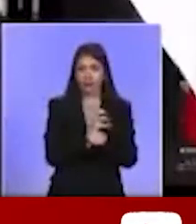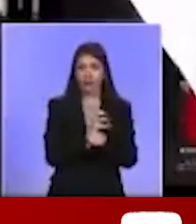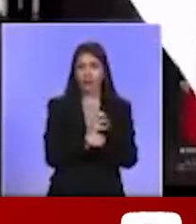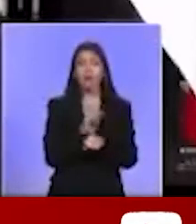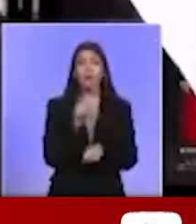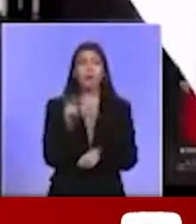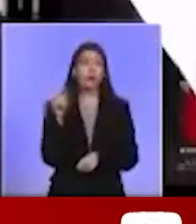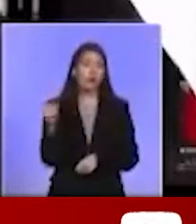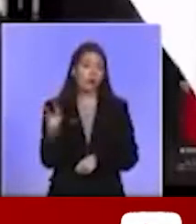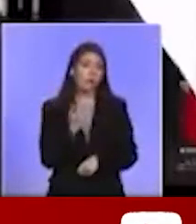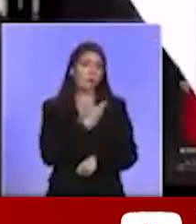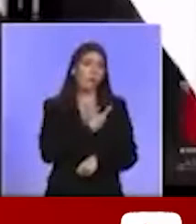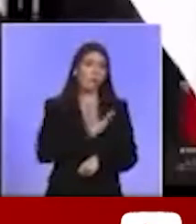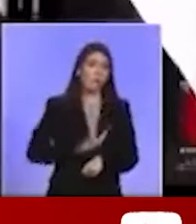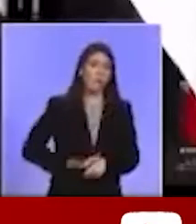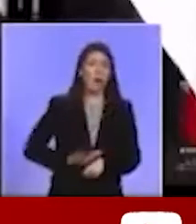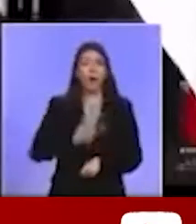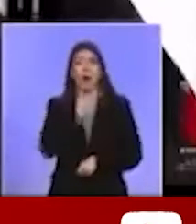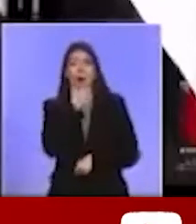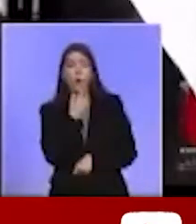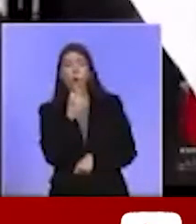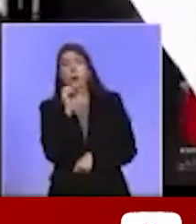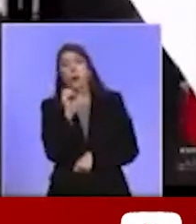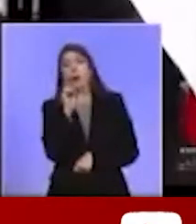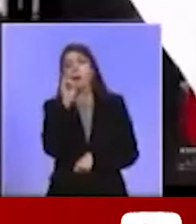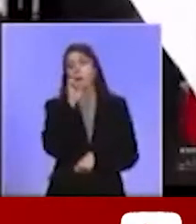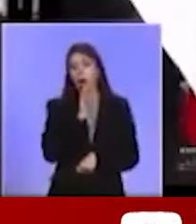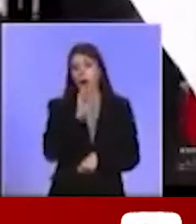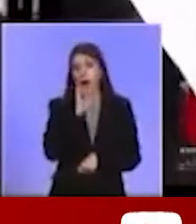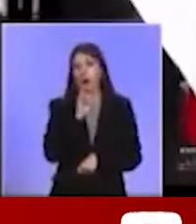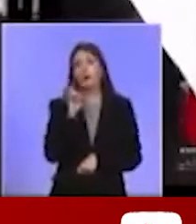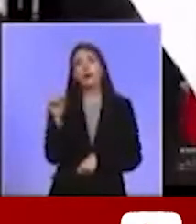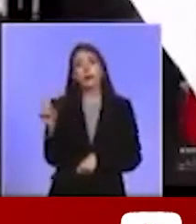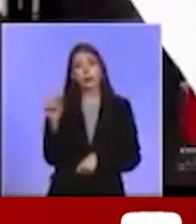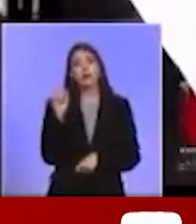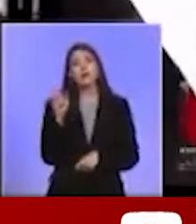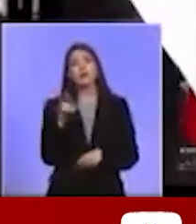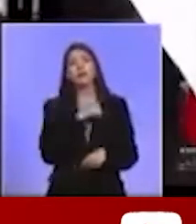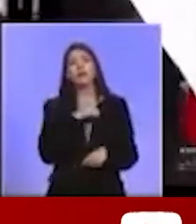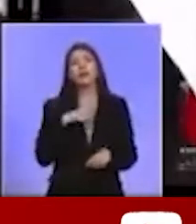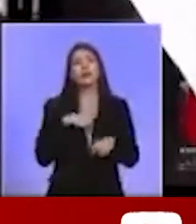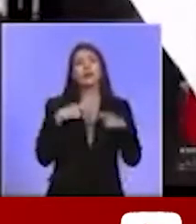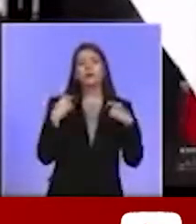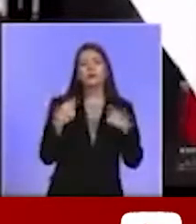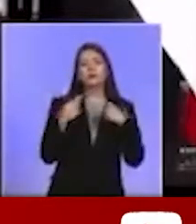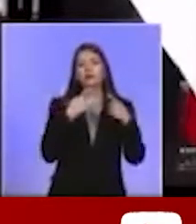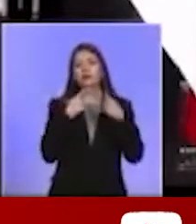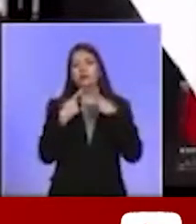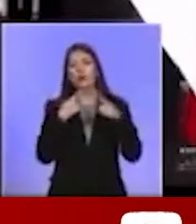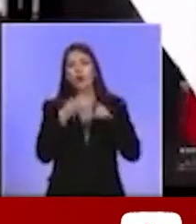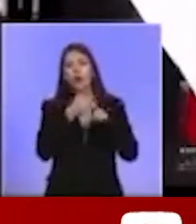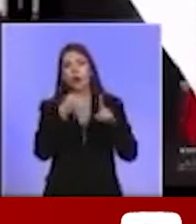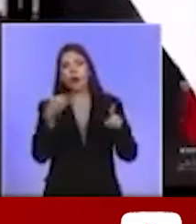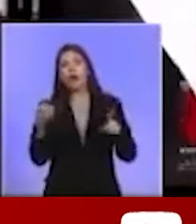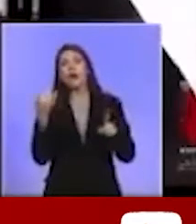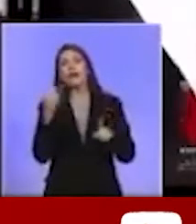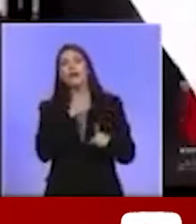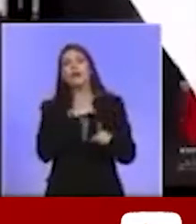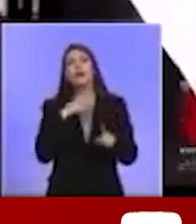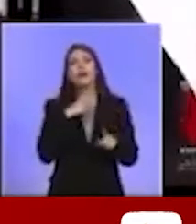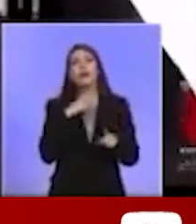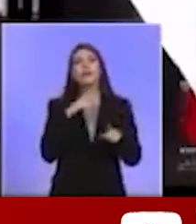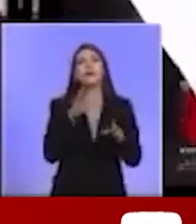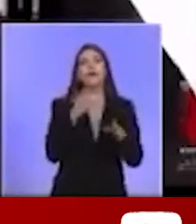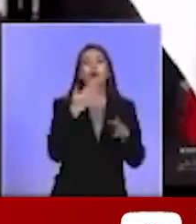de los magistrados, quienes lo destituyeron, votaron para destituirlo y nombraron al